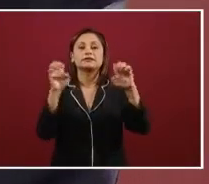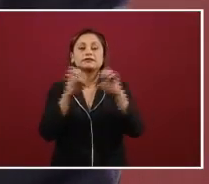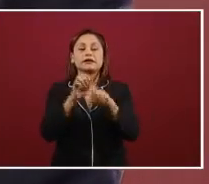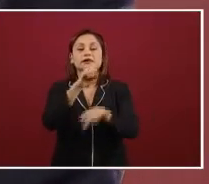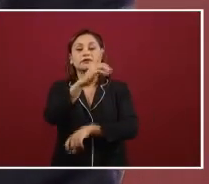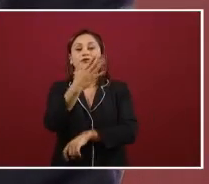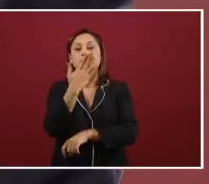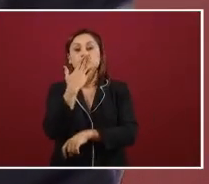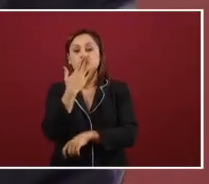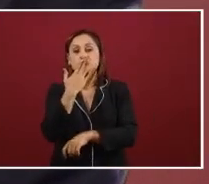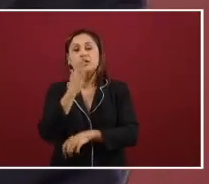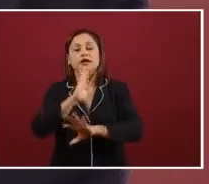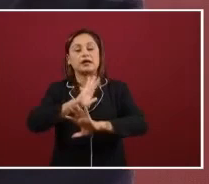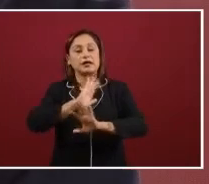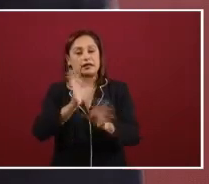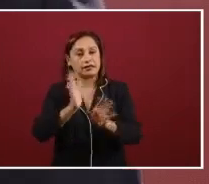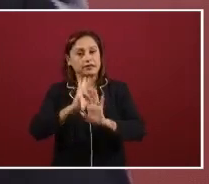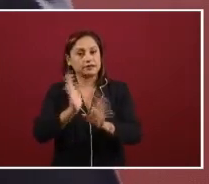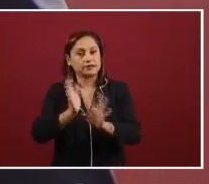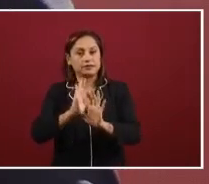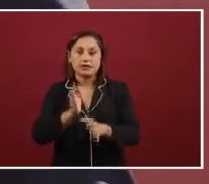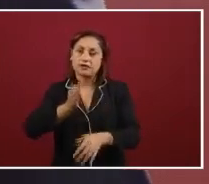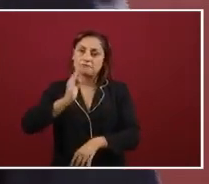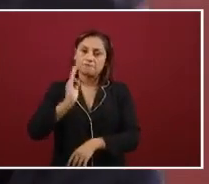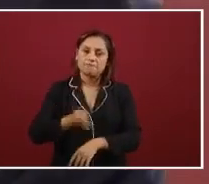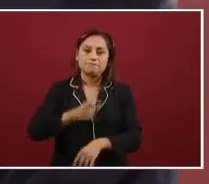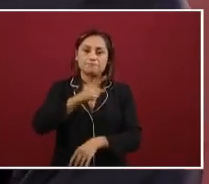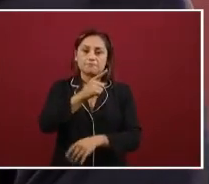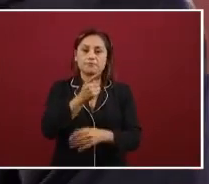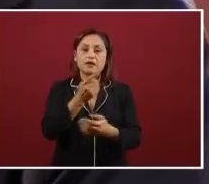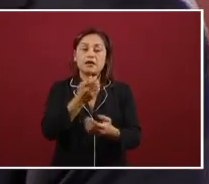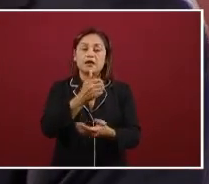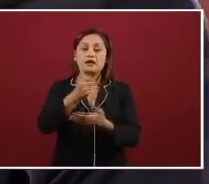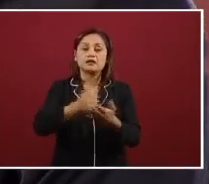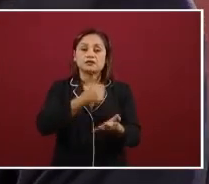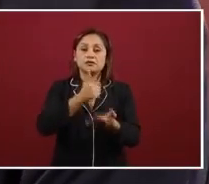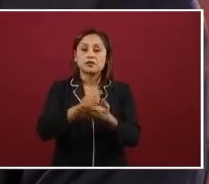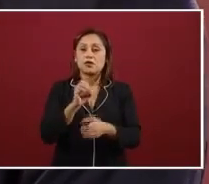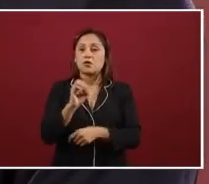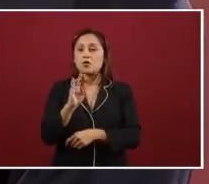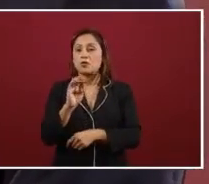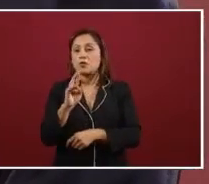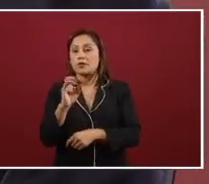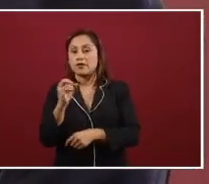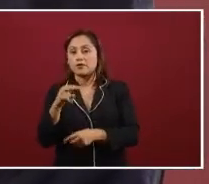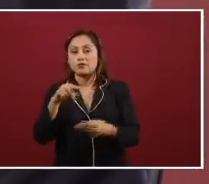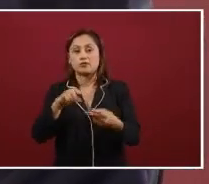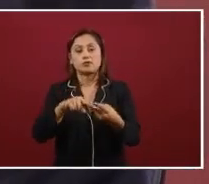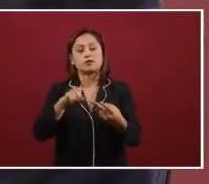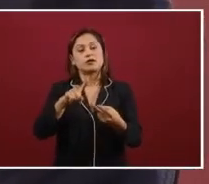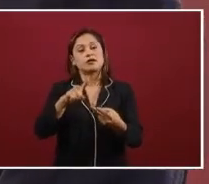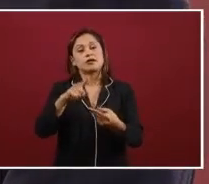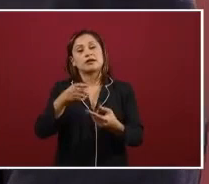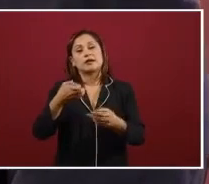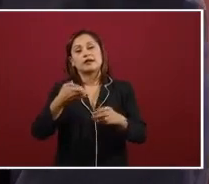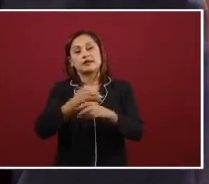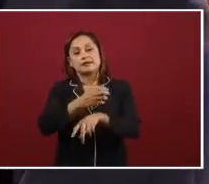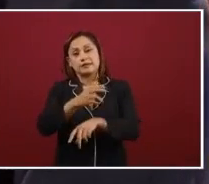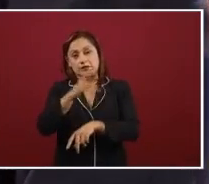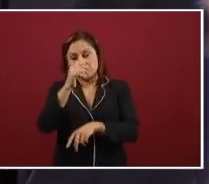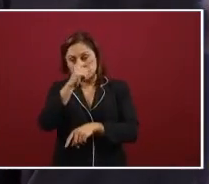tanto del estadio de Ciudad Obregón como del estadio de Hermosillo. Ya